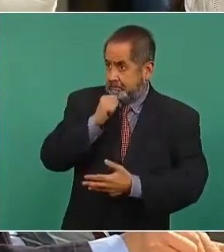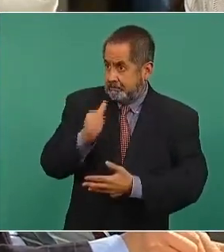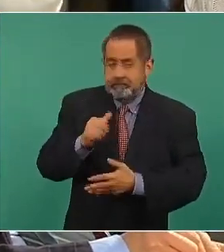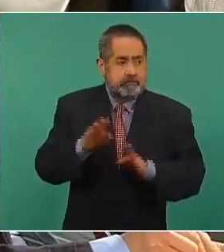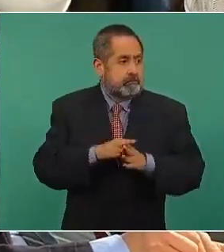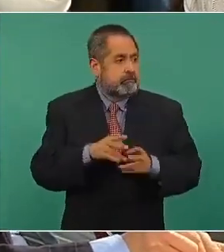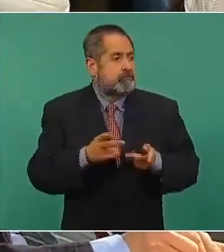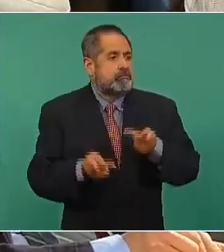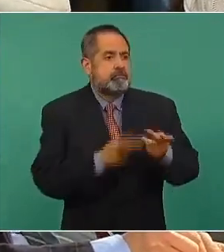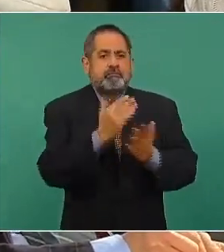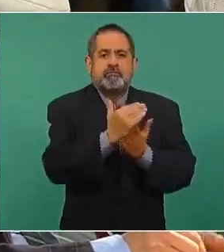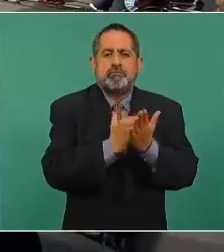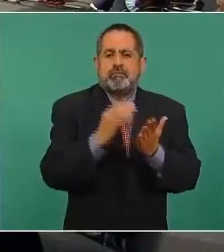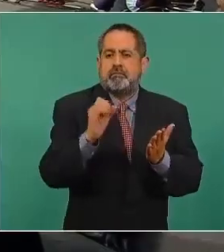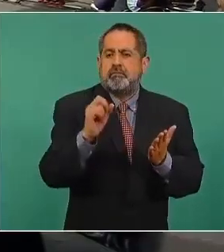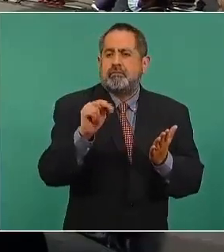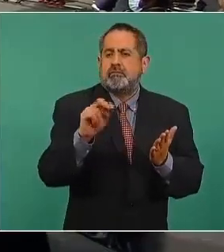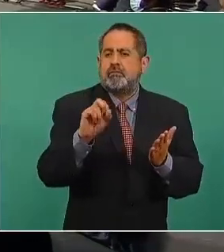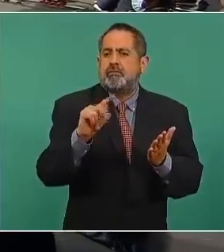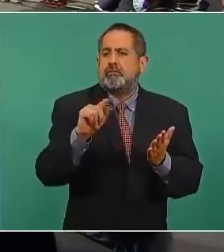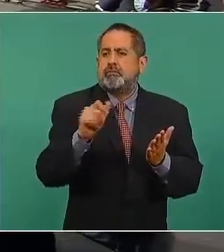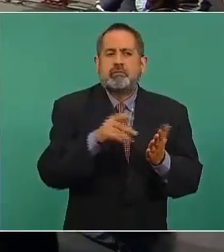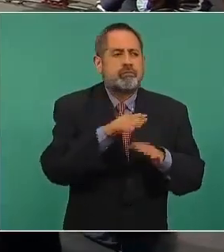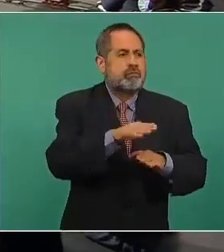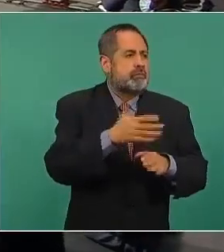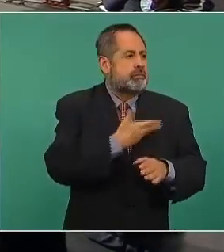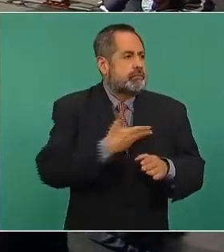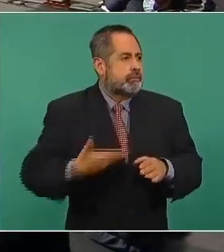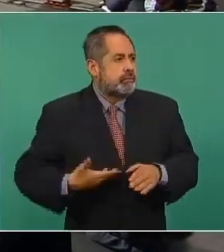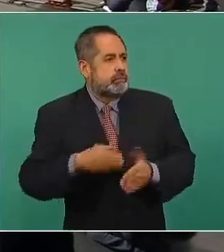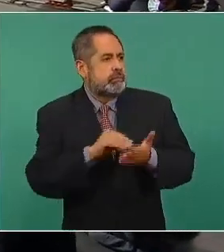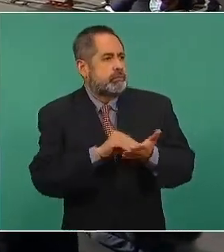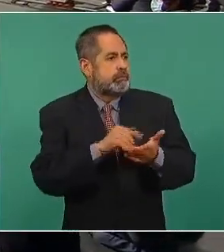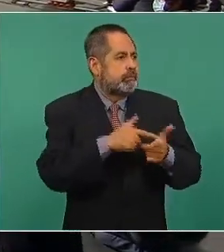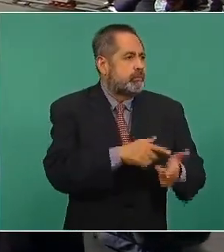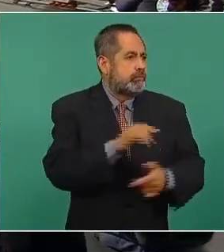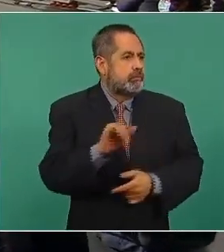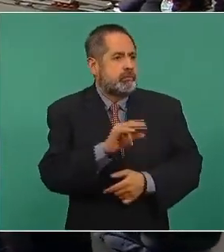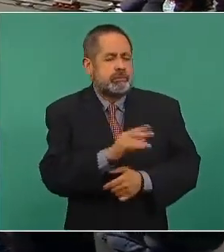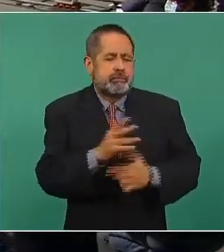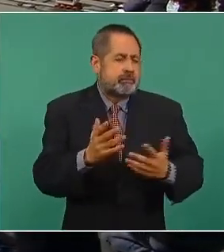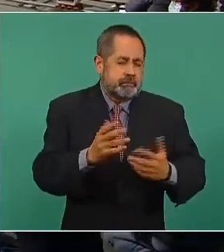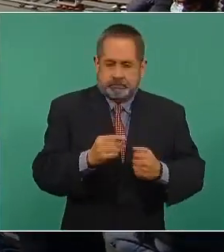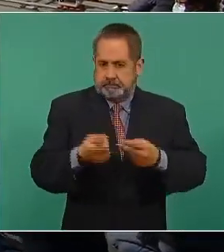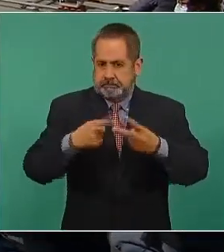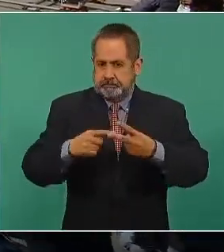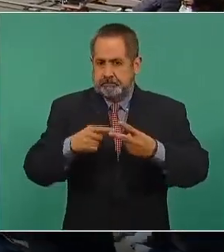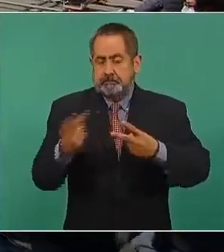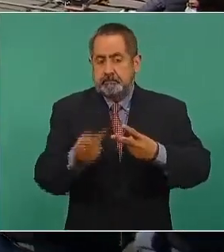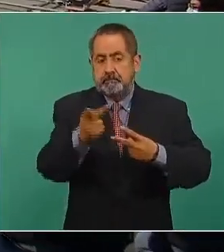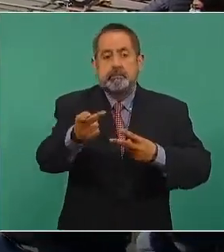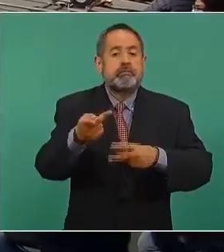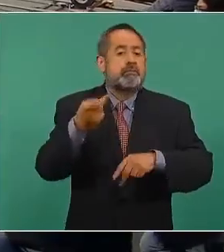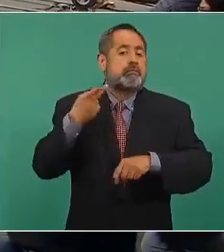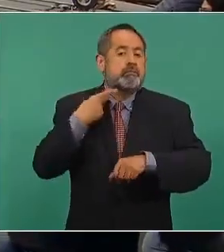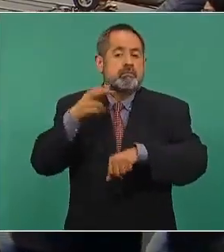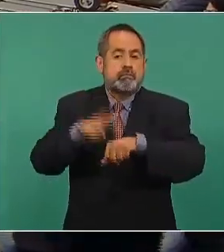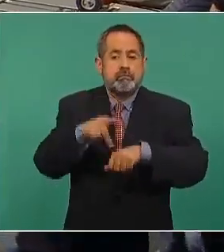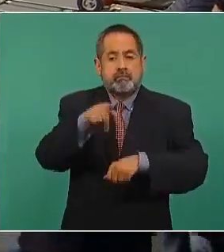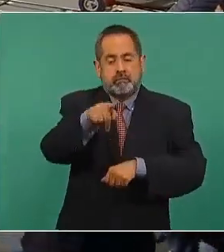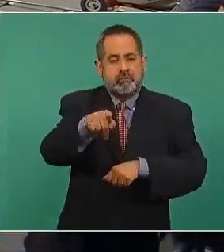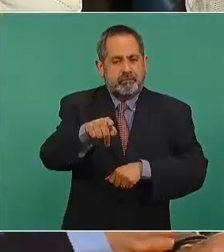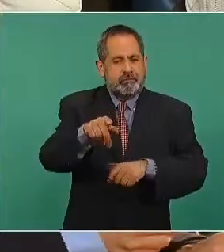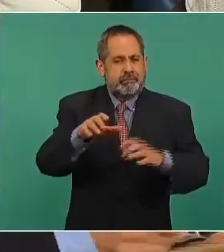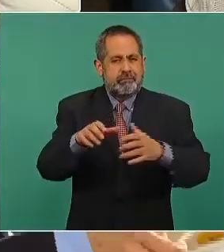ese tema. Y sí quisiera preguntarle al procurador Sheffield lo del tema de las vasijas y todo el asunto ese